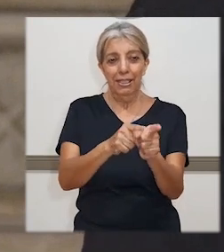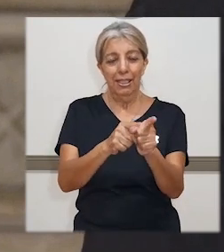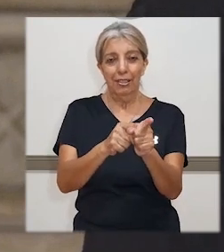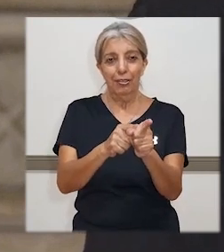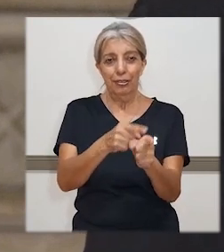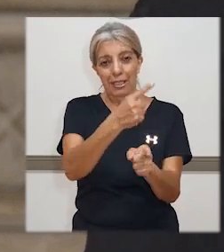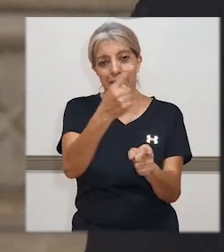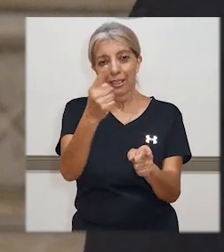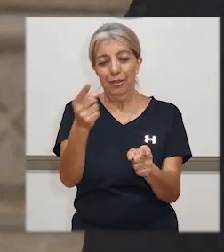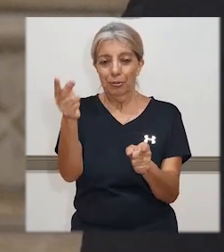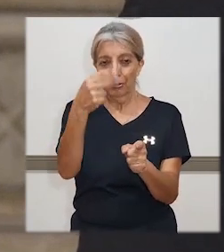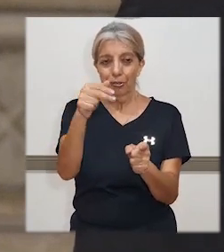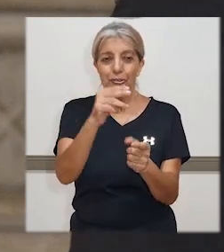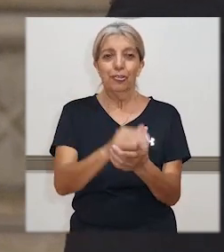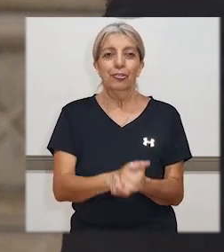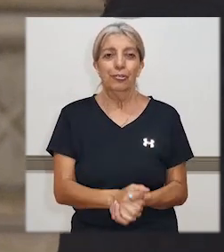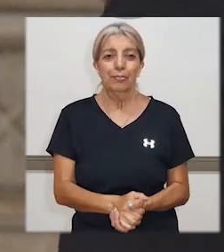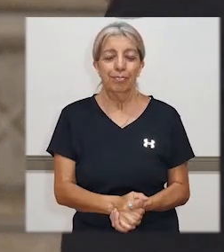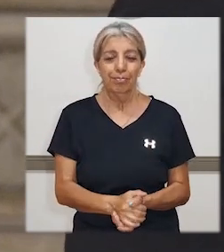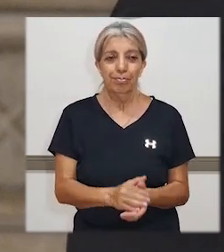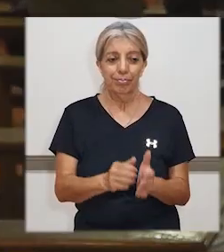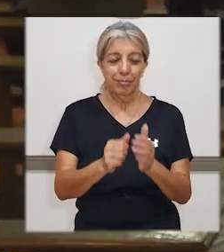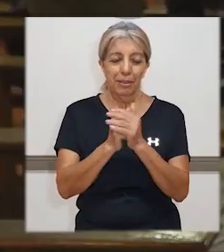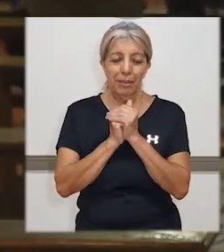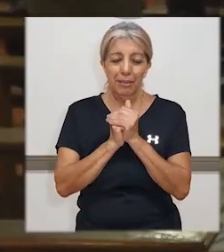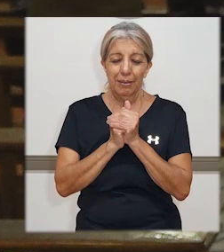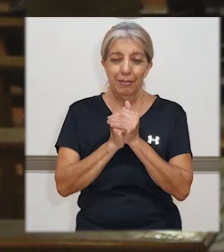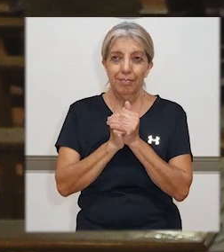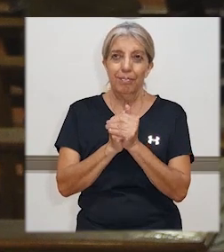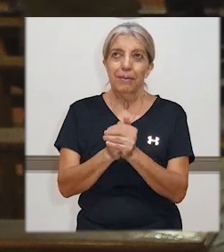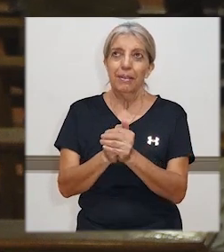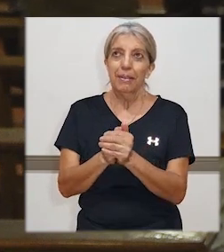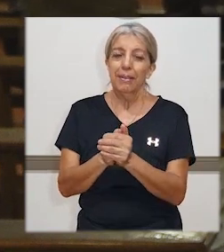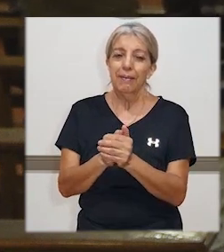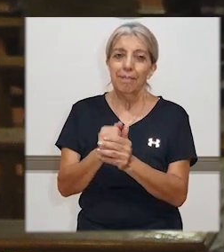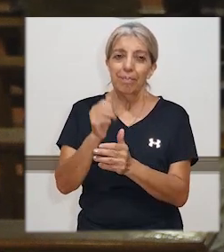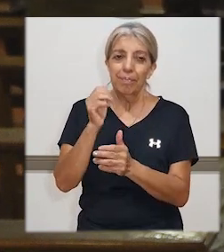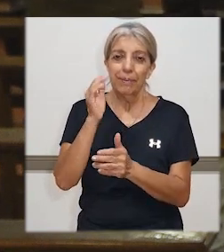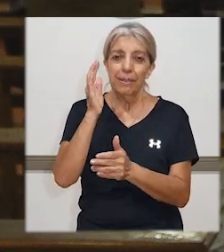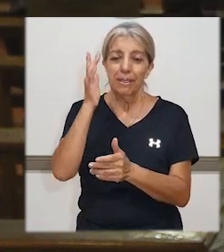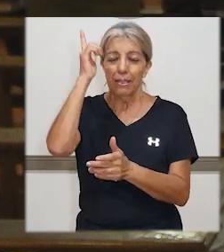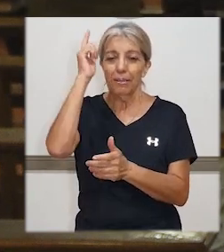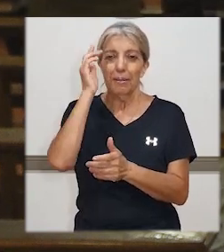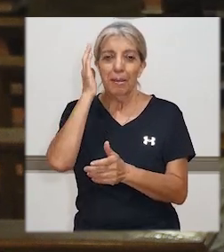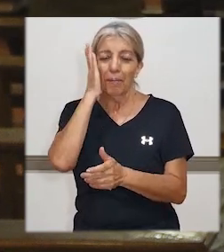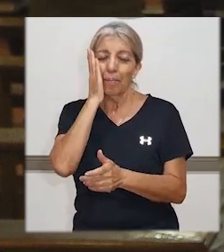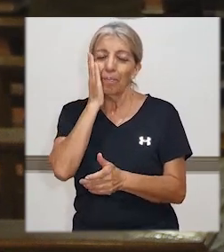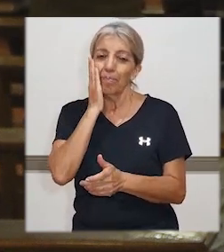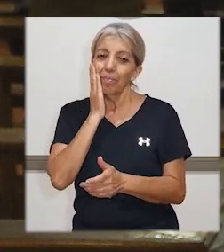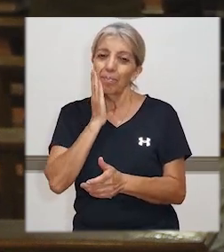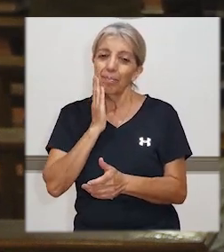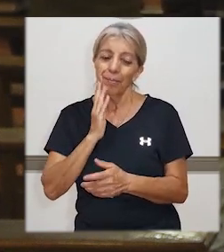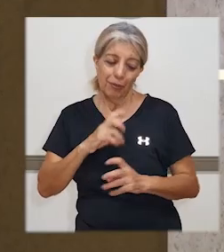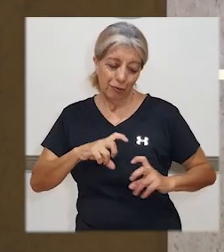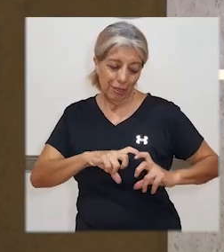rebaño que les ha sido confiado. Oremos. Buen pastor, ensancha nuestro